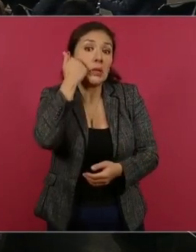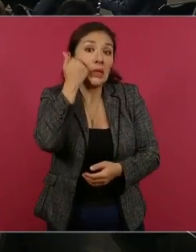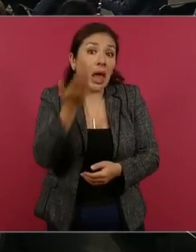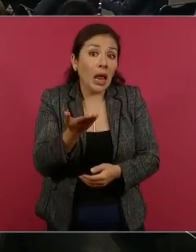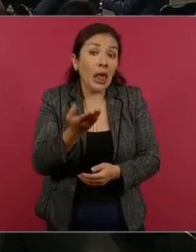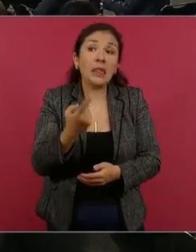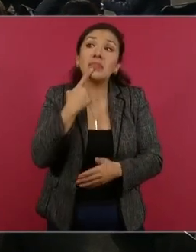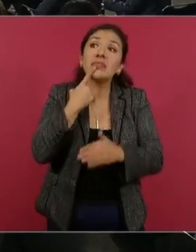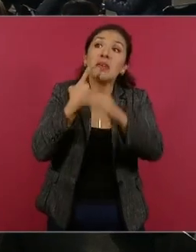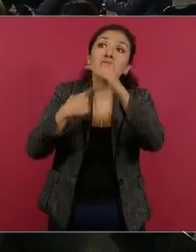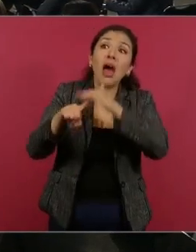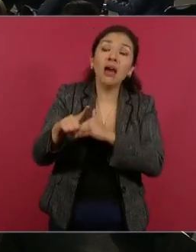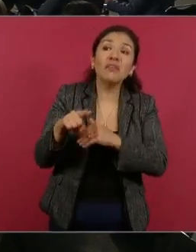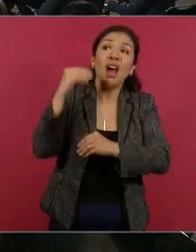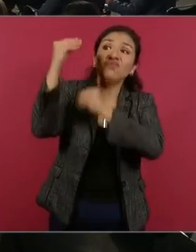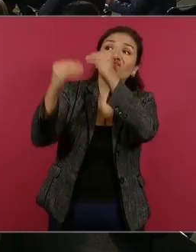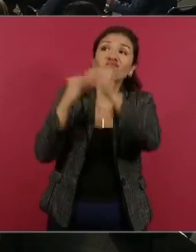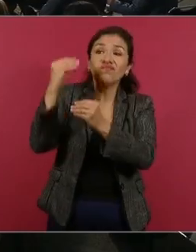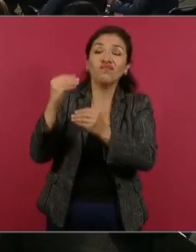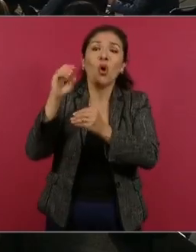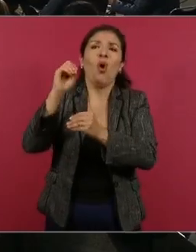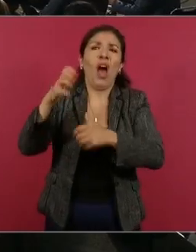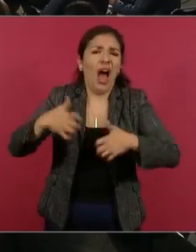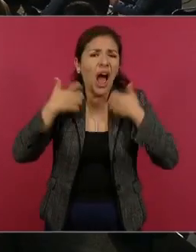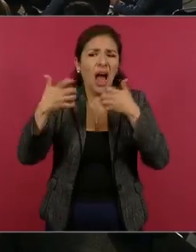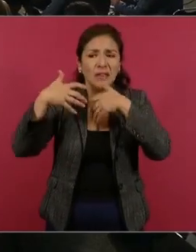demandar, a reclamar, a manifestarse,